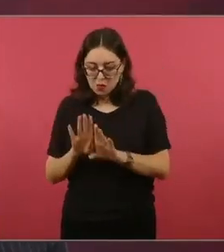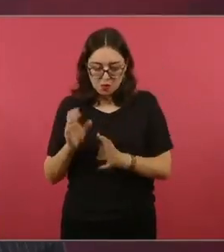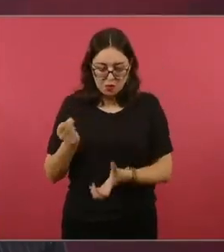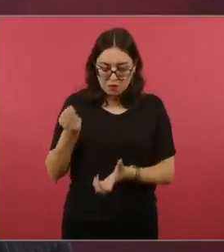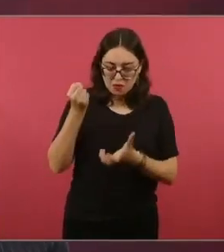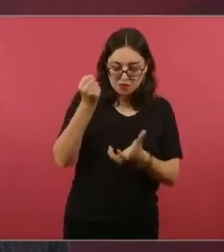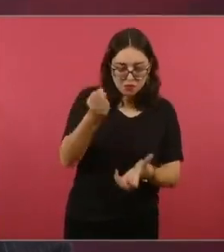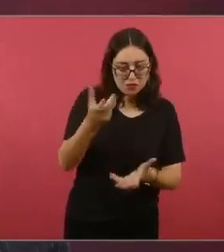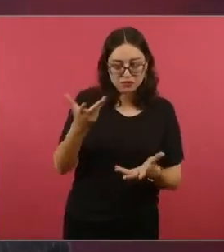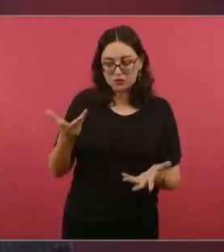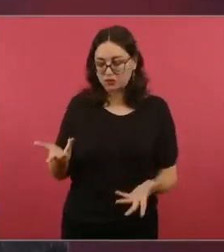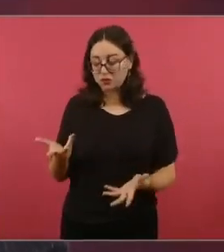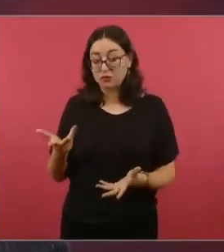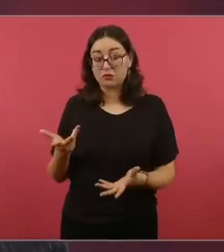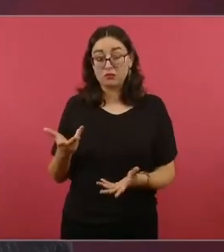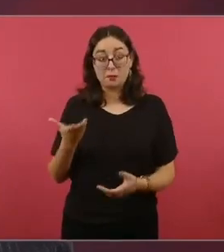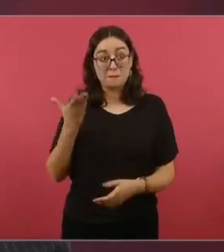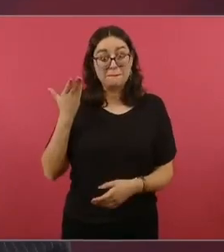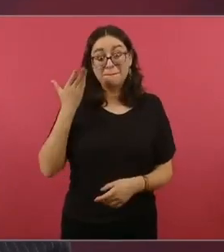se ha endeudado,